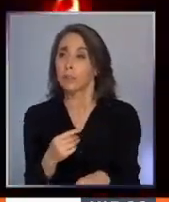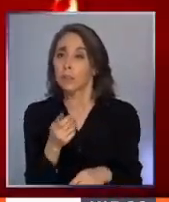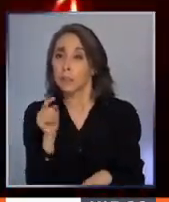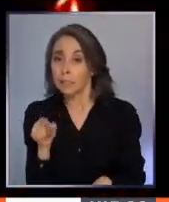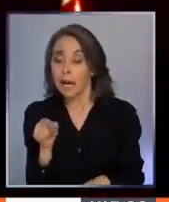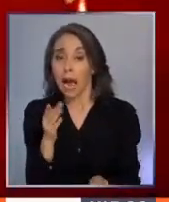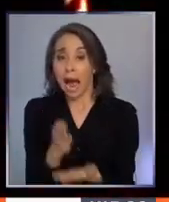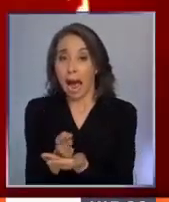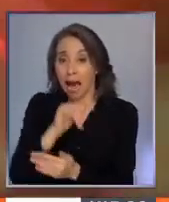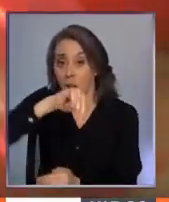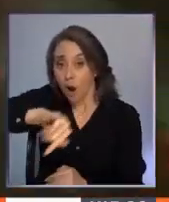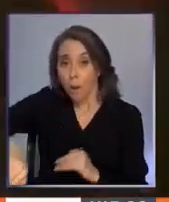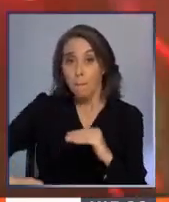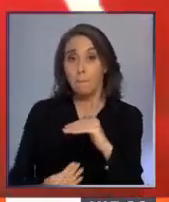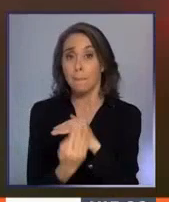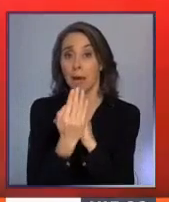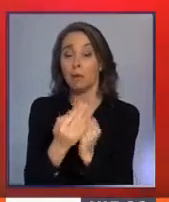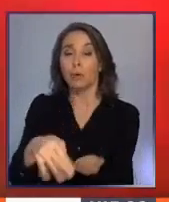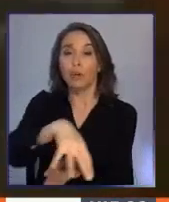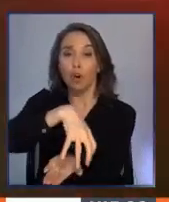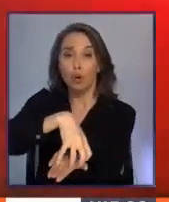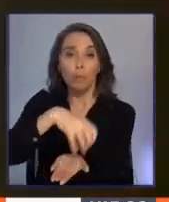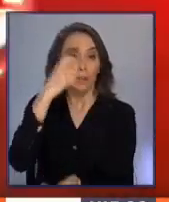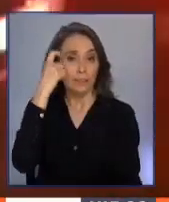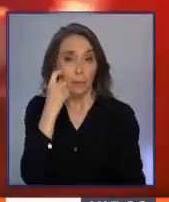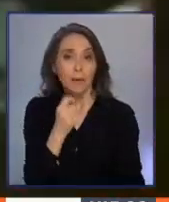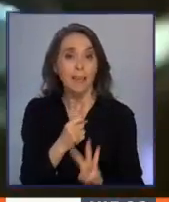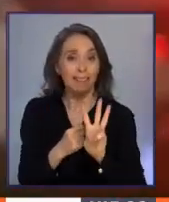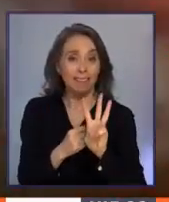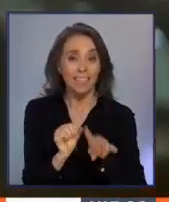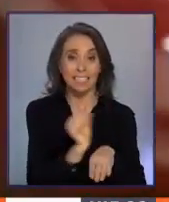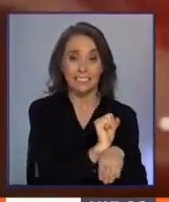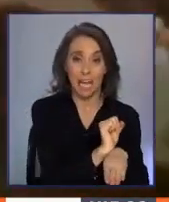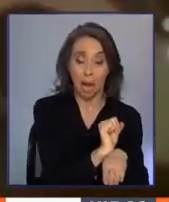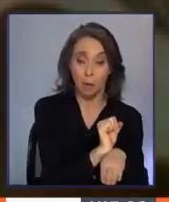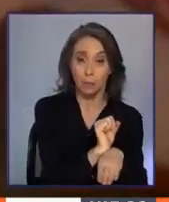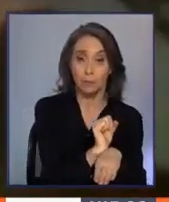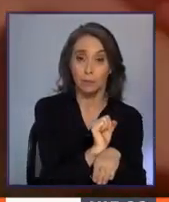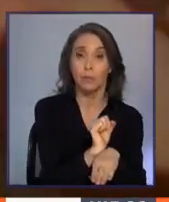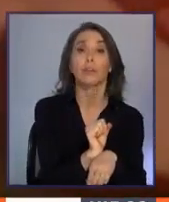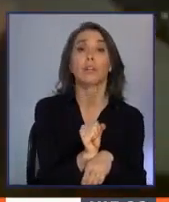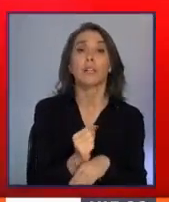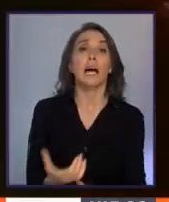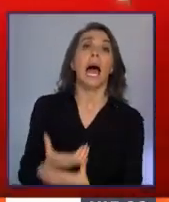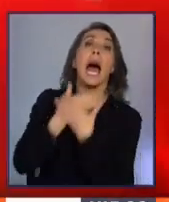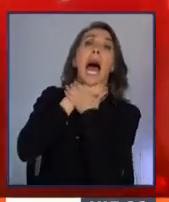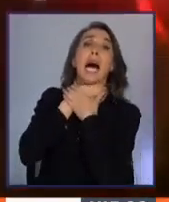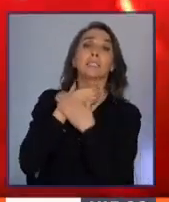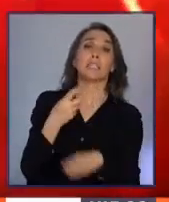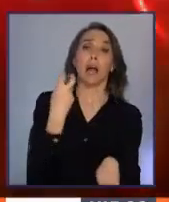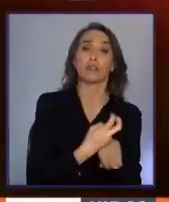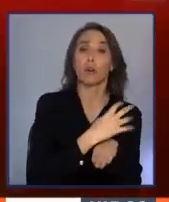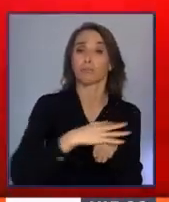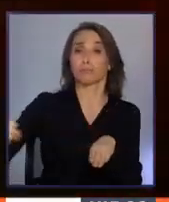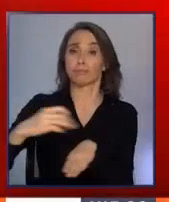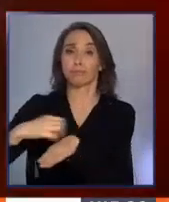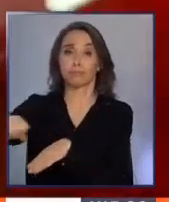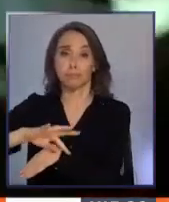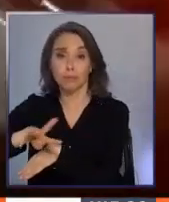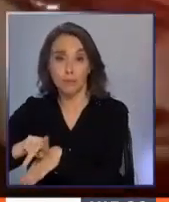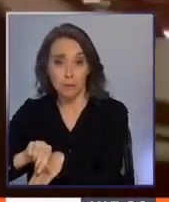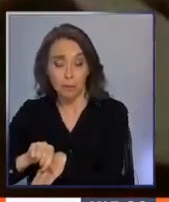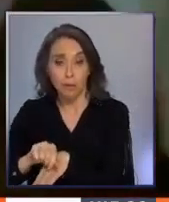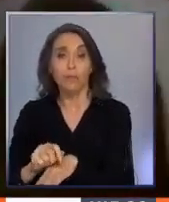Eso hasta esta madrugada en San Bernardo, donde tres autos que habían sido robados en asaltos fueron descubiertos en un operativo